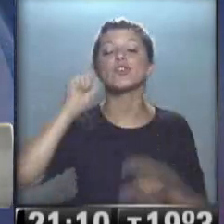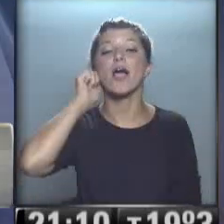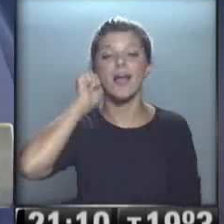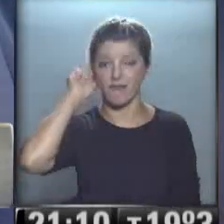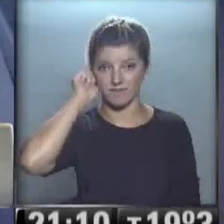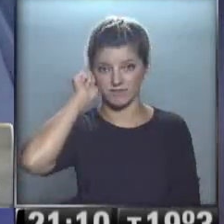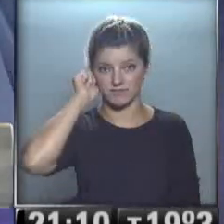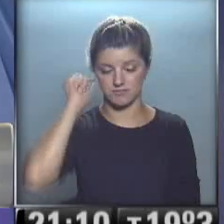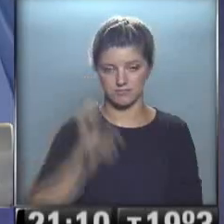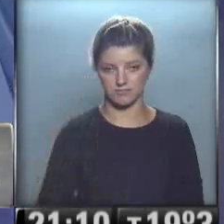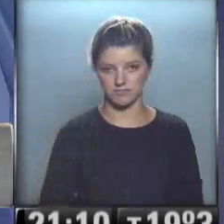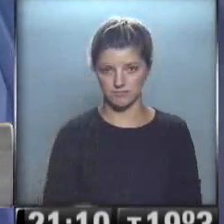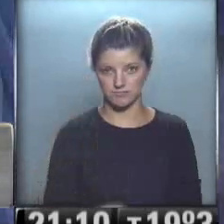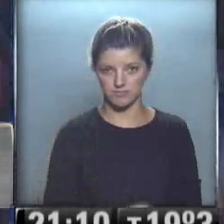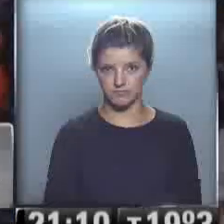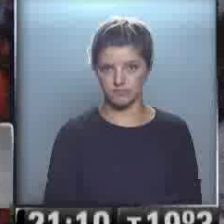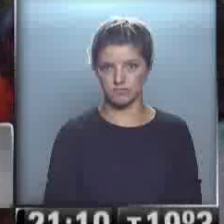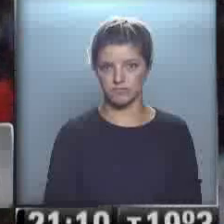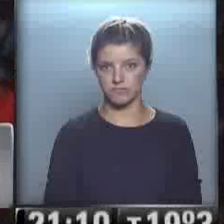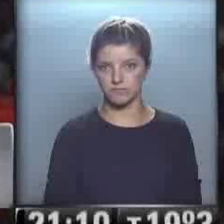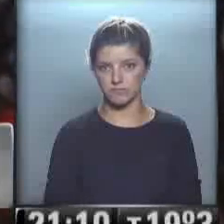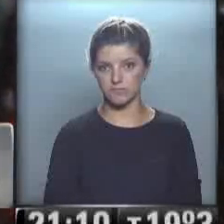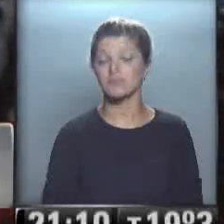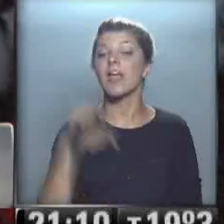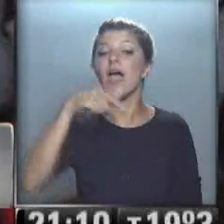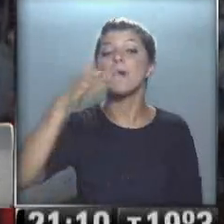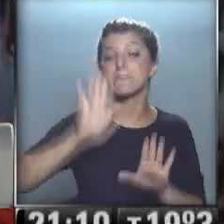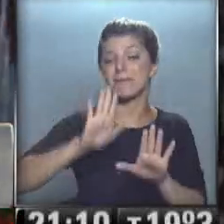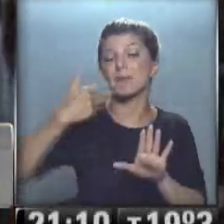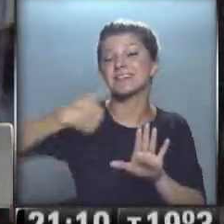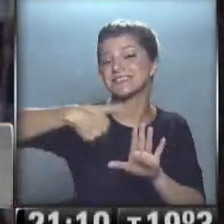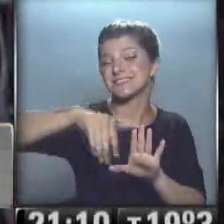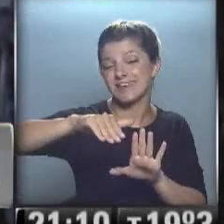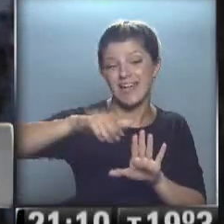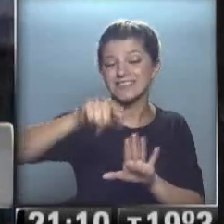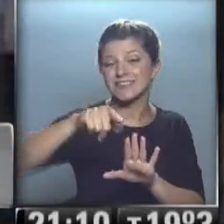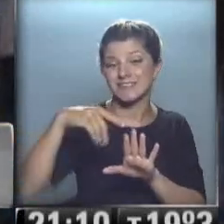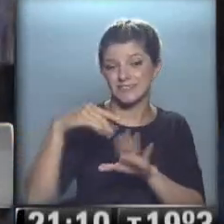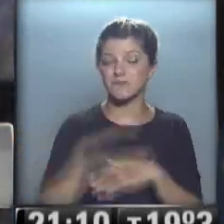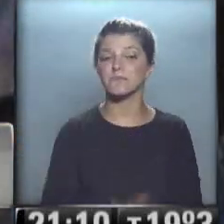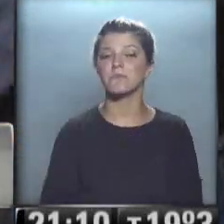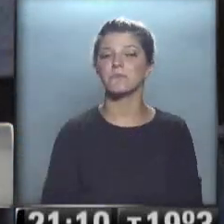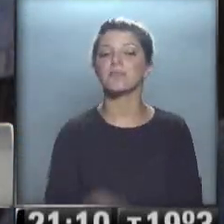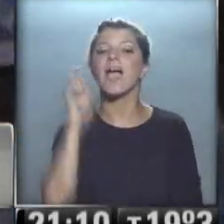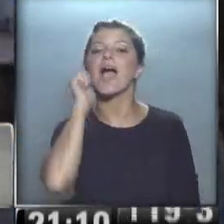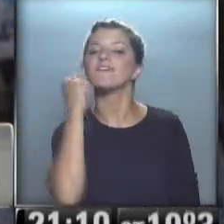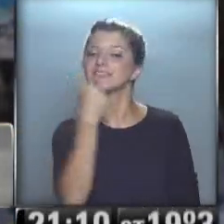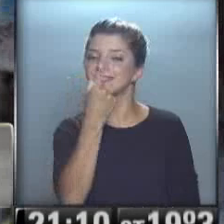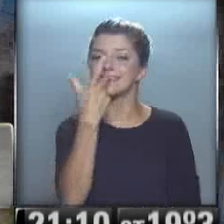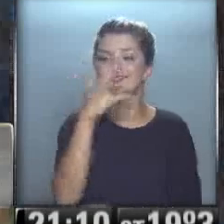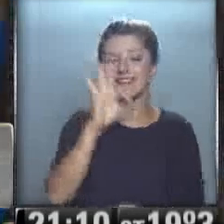adelante. Necesitamos que todos se queden porque ya sigue el momento. Ya un ratito viene. Años de democracia.